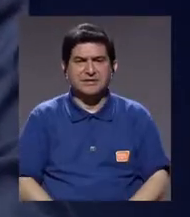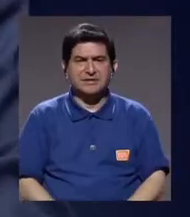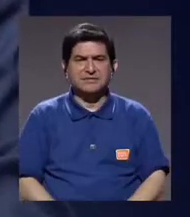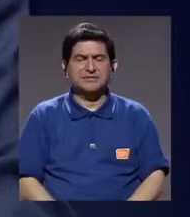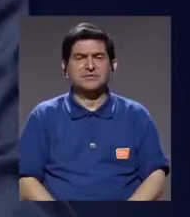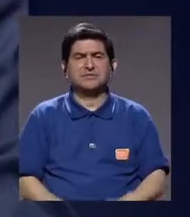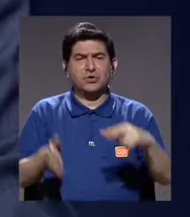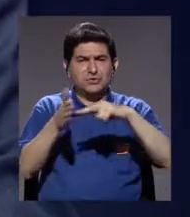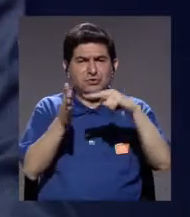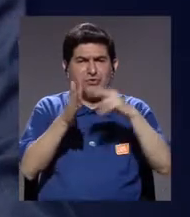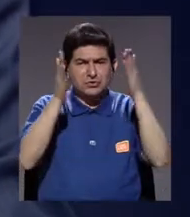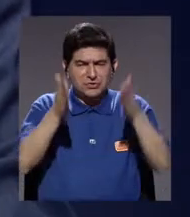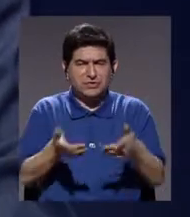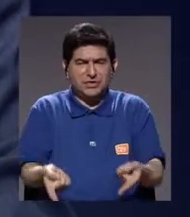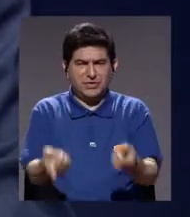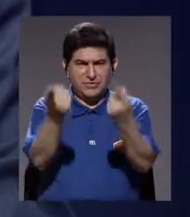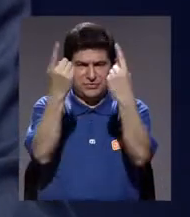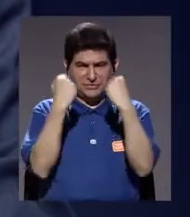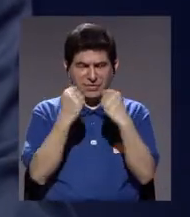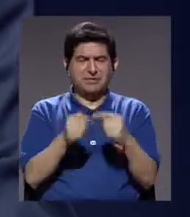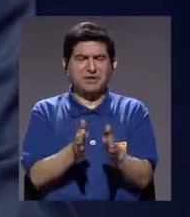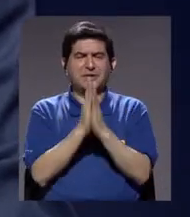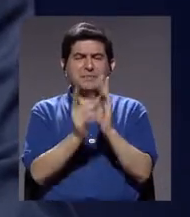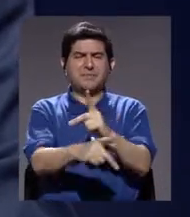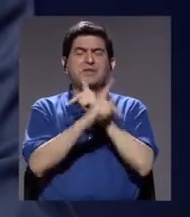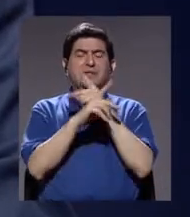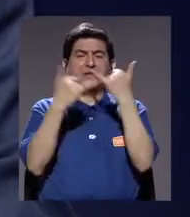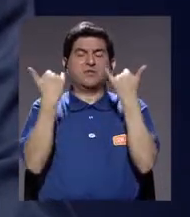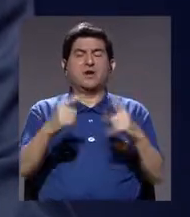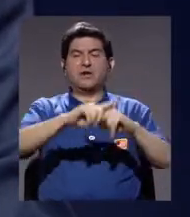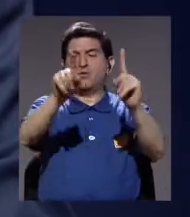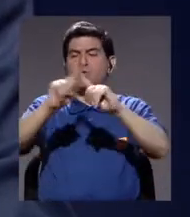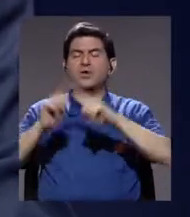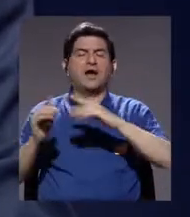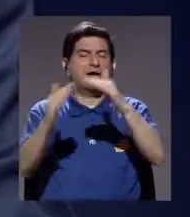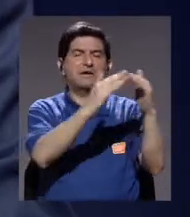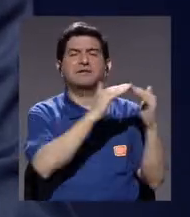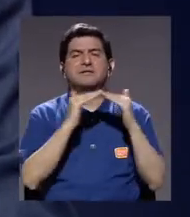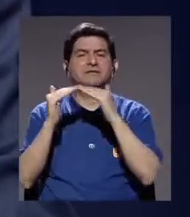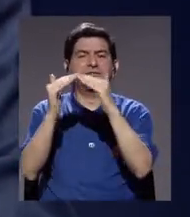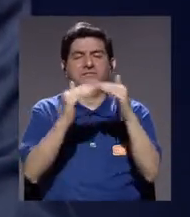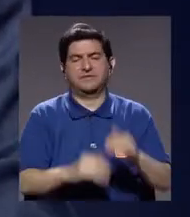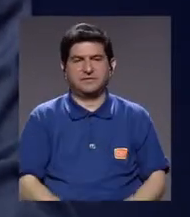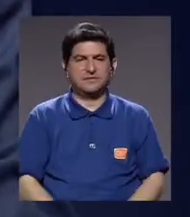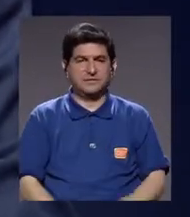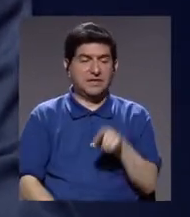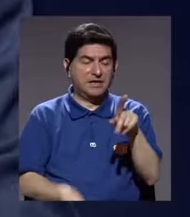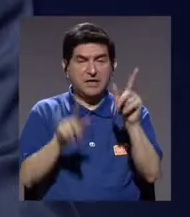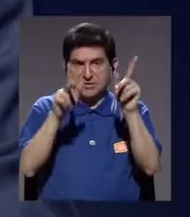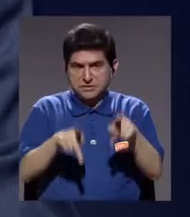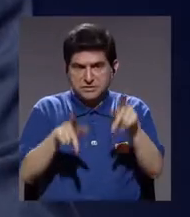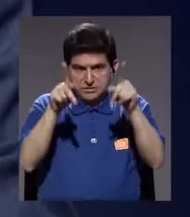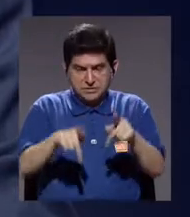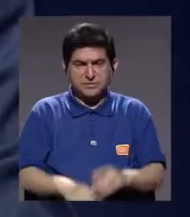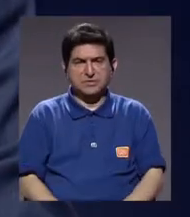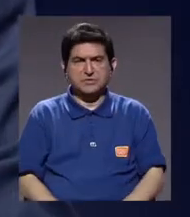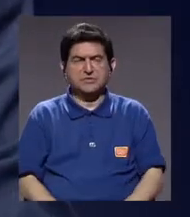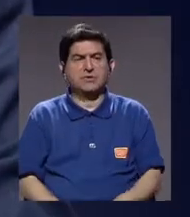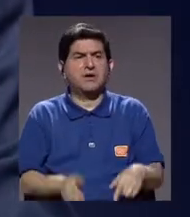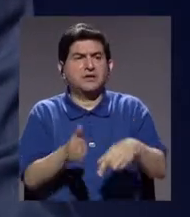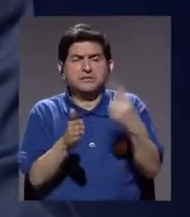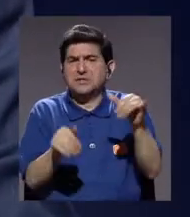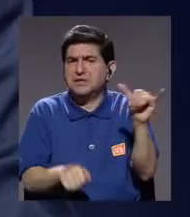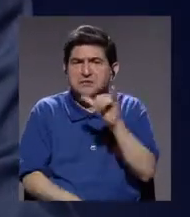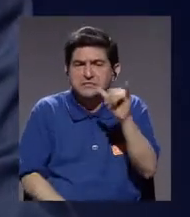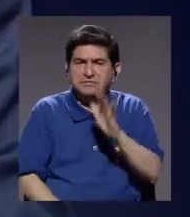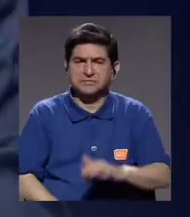de los sirios refugiados, viven ahora en diferentes ciudades, están muchas